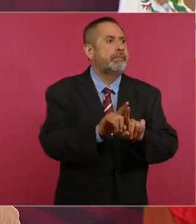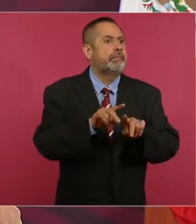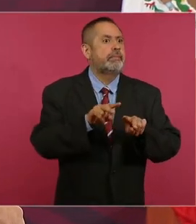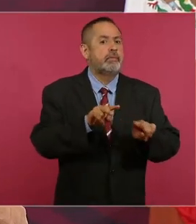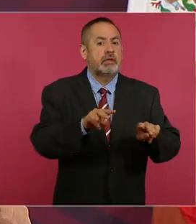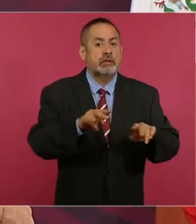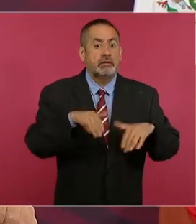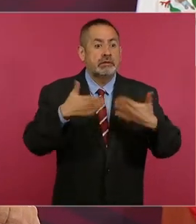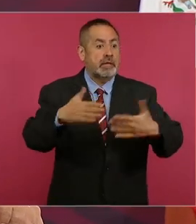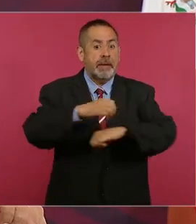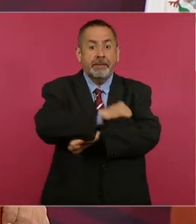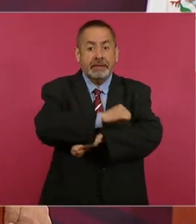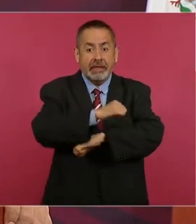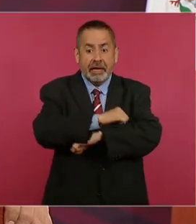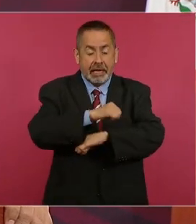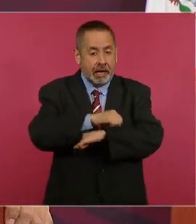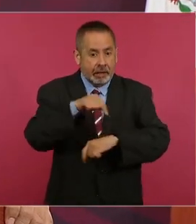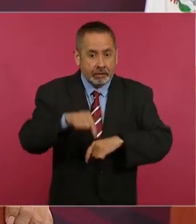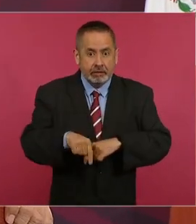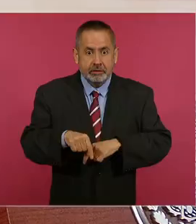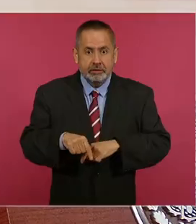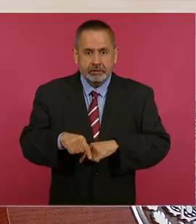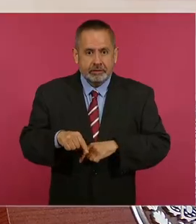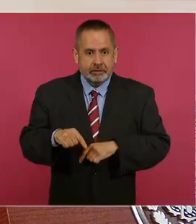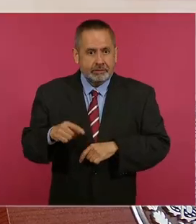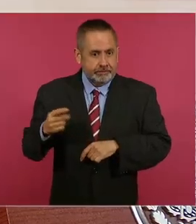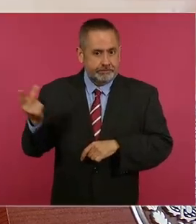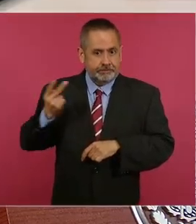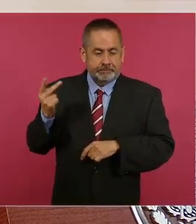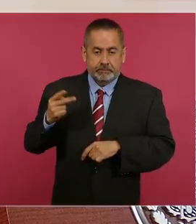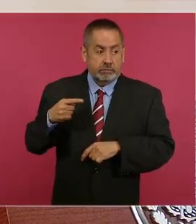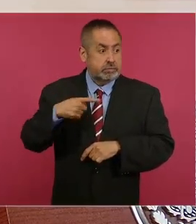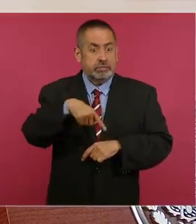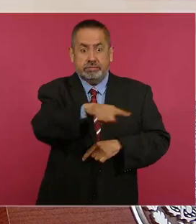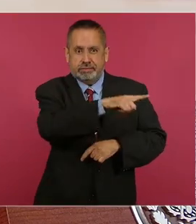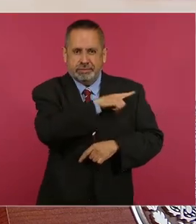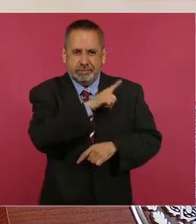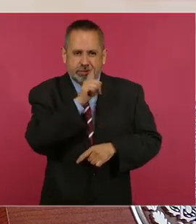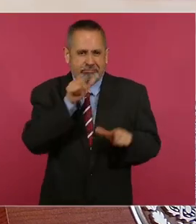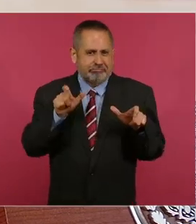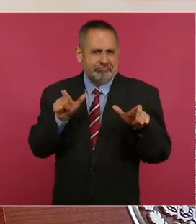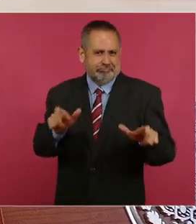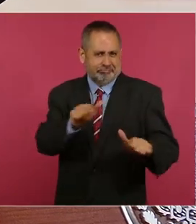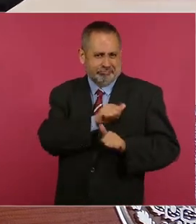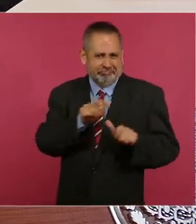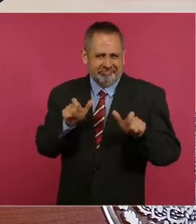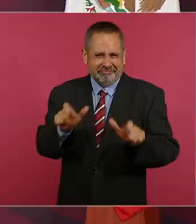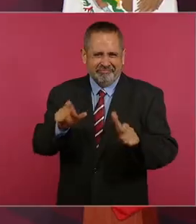y salimos a la ventana, al Zócalo. ¡No! Los